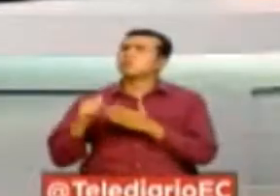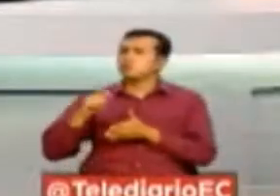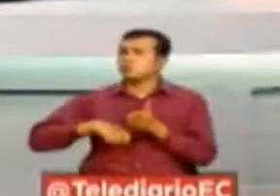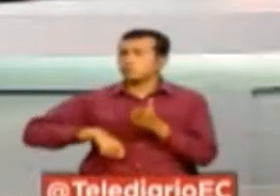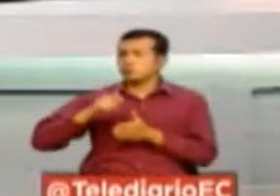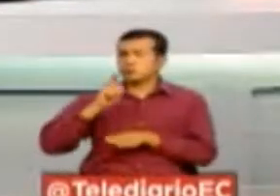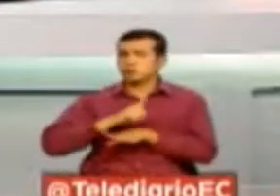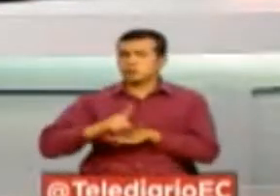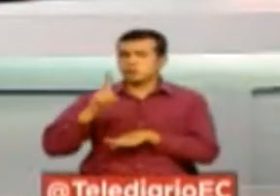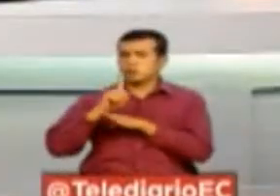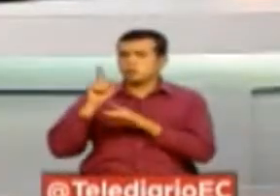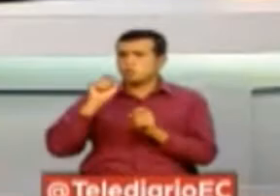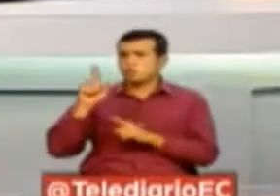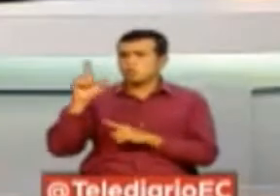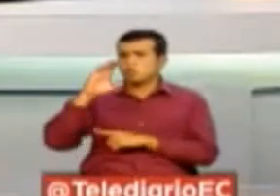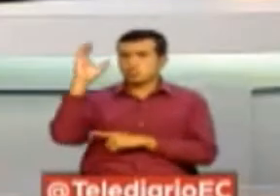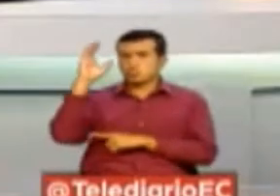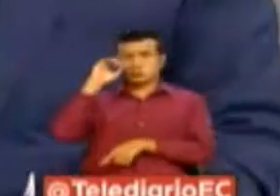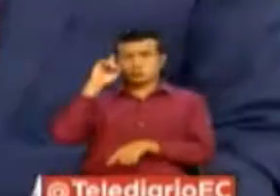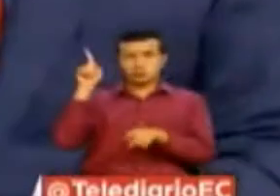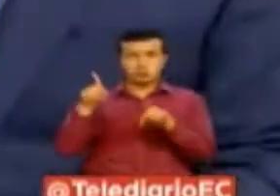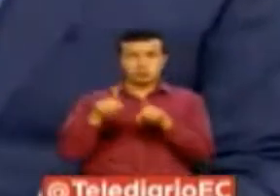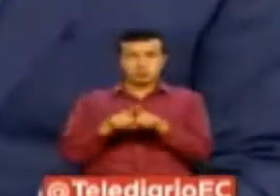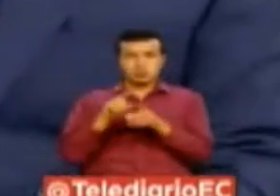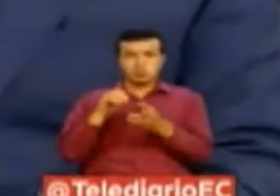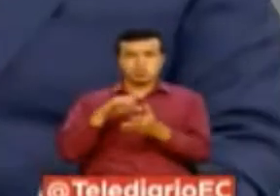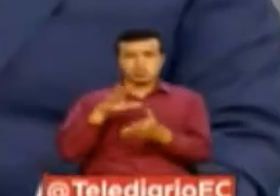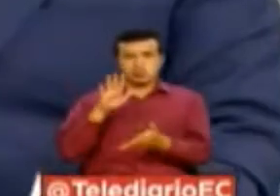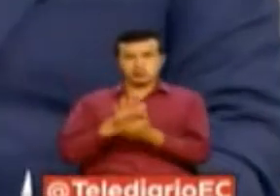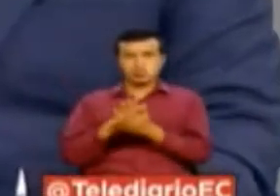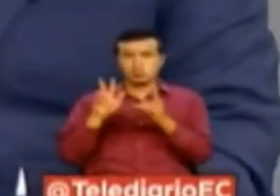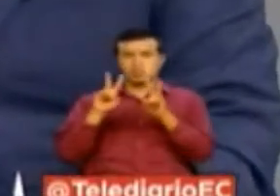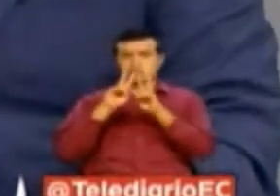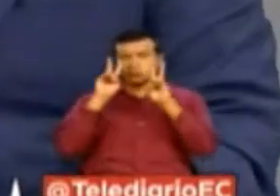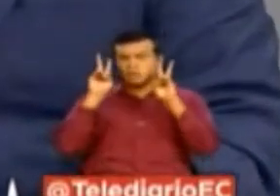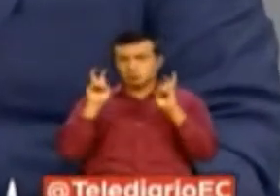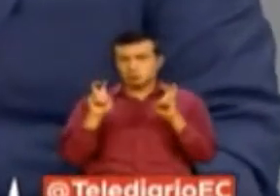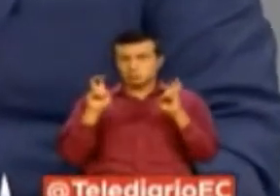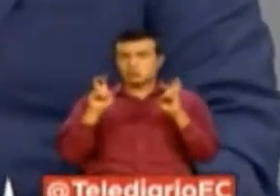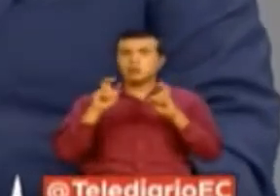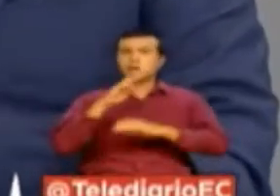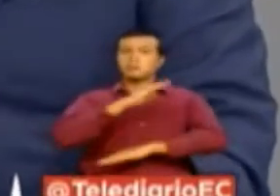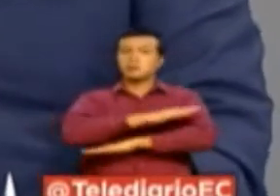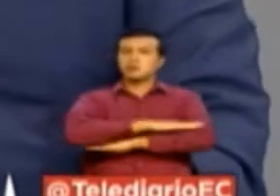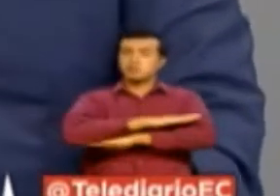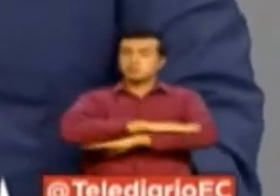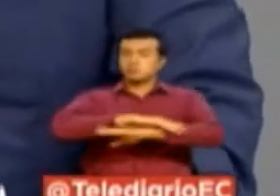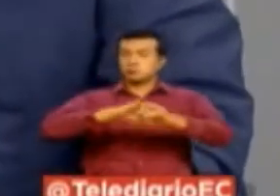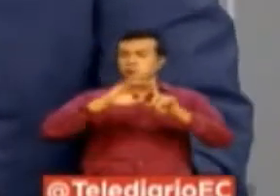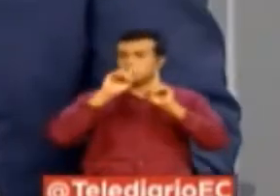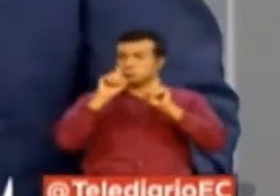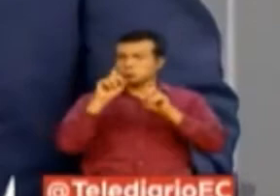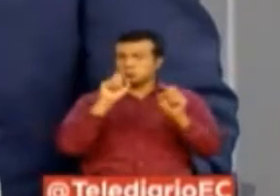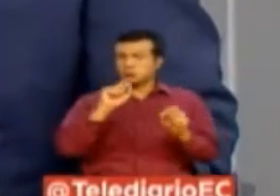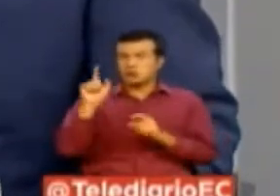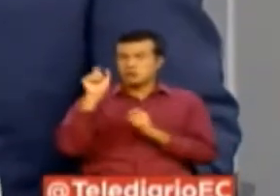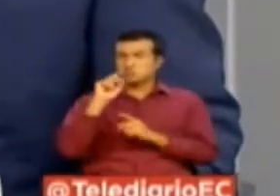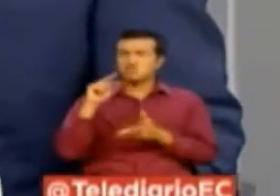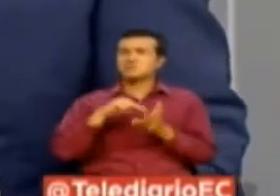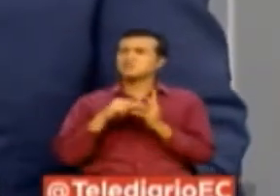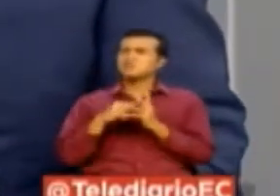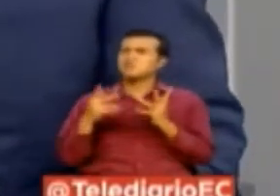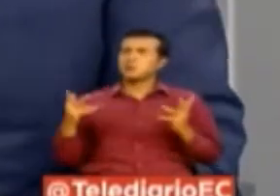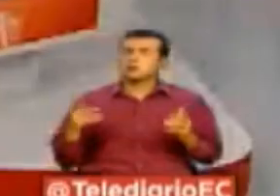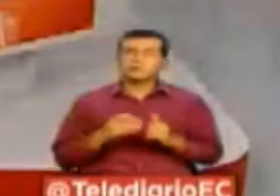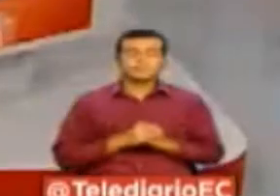firmó con el director de emigración de colombia un acuerdo para implementar lo que se llama una plataforma de consulta migratoria que es esto